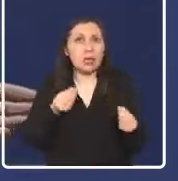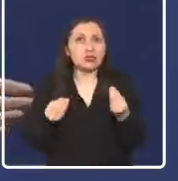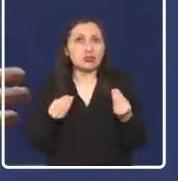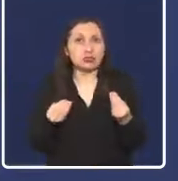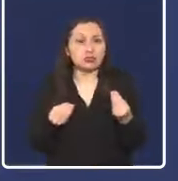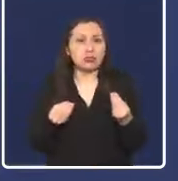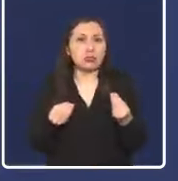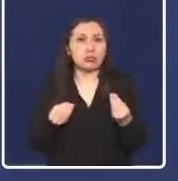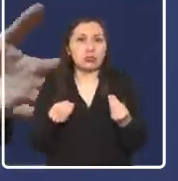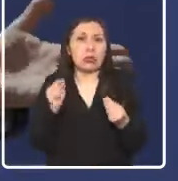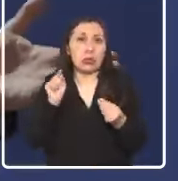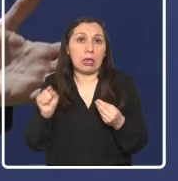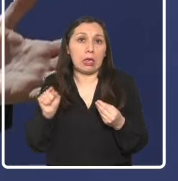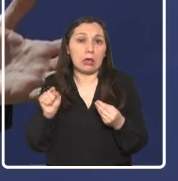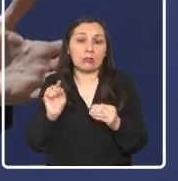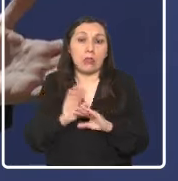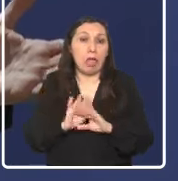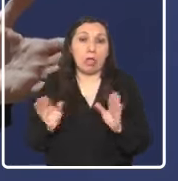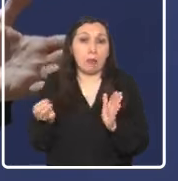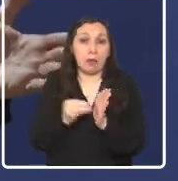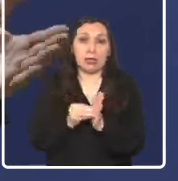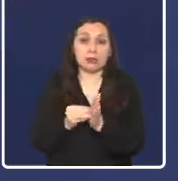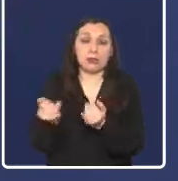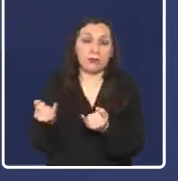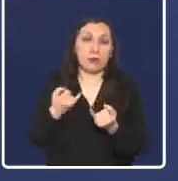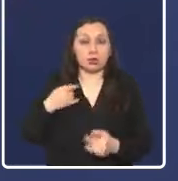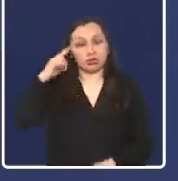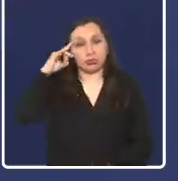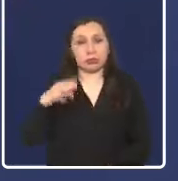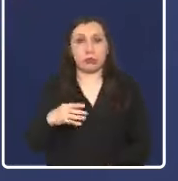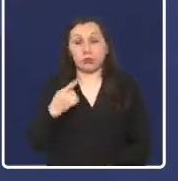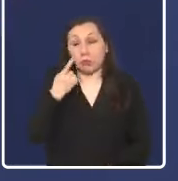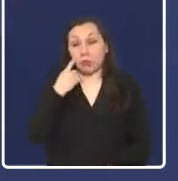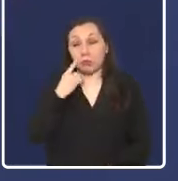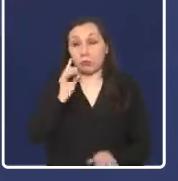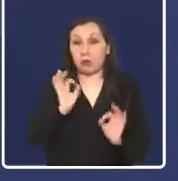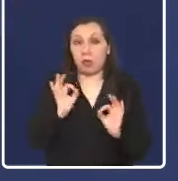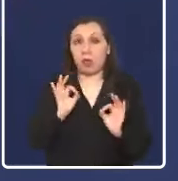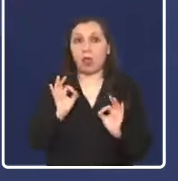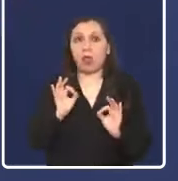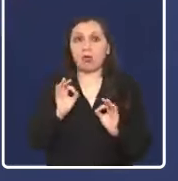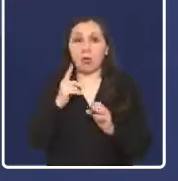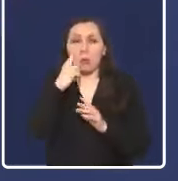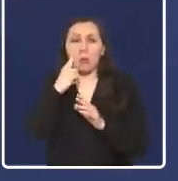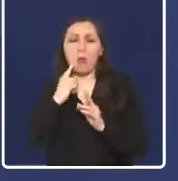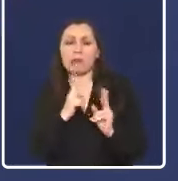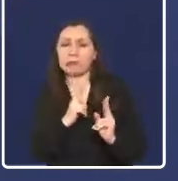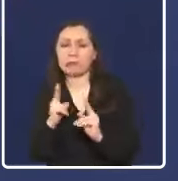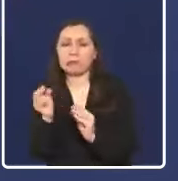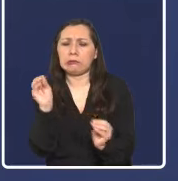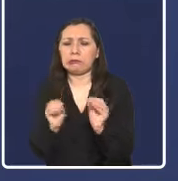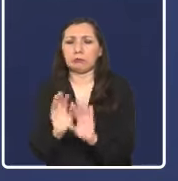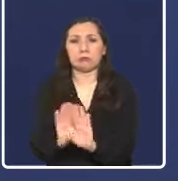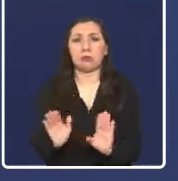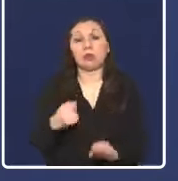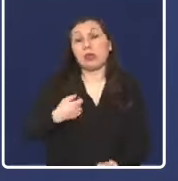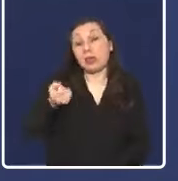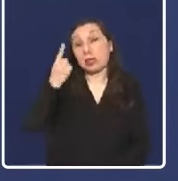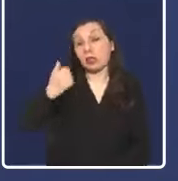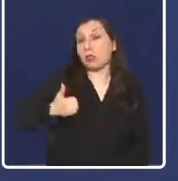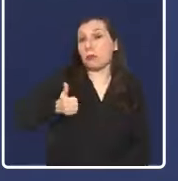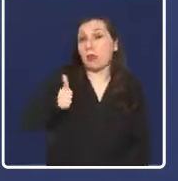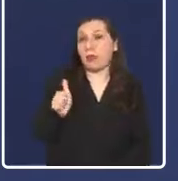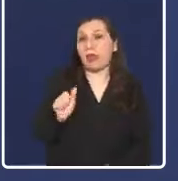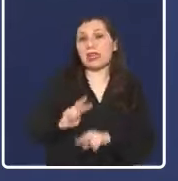pasado. Eso es toda la información que tengo, no conozco nada de adulteración de prueba. Entiendo que la PDI